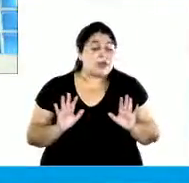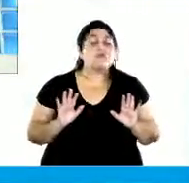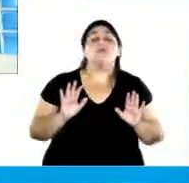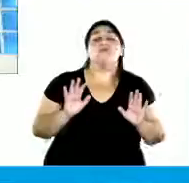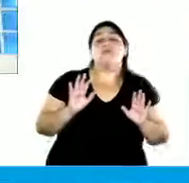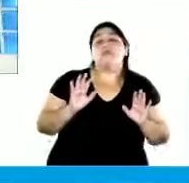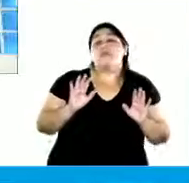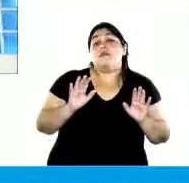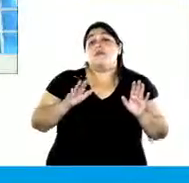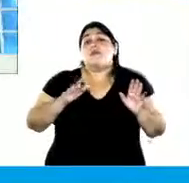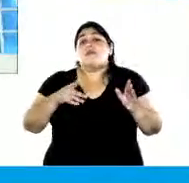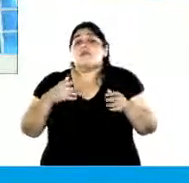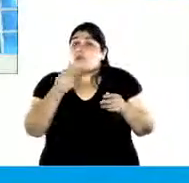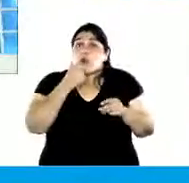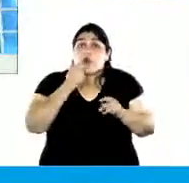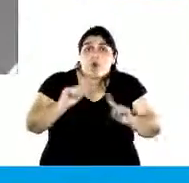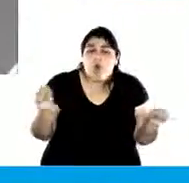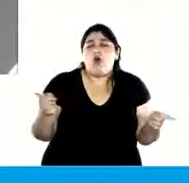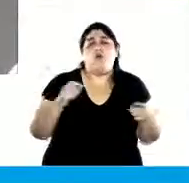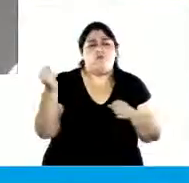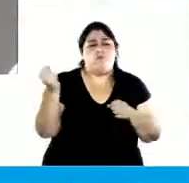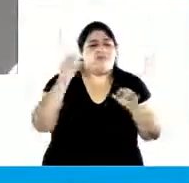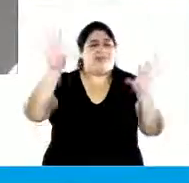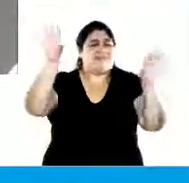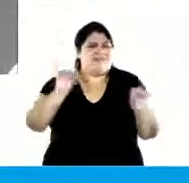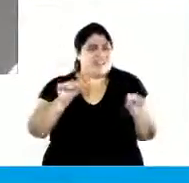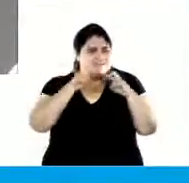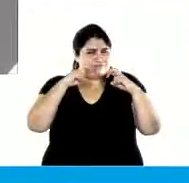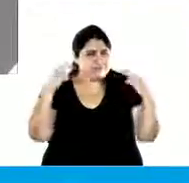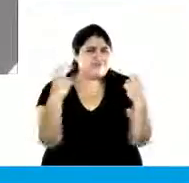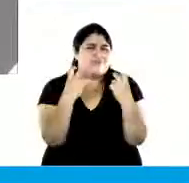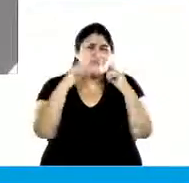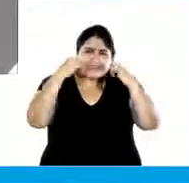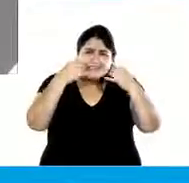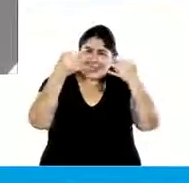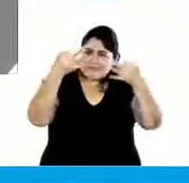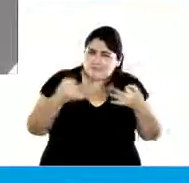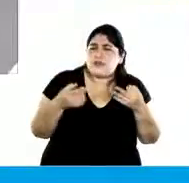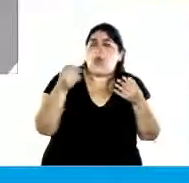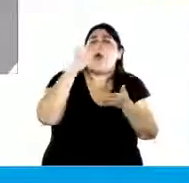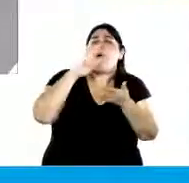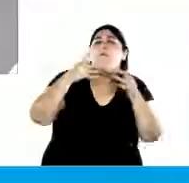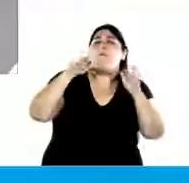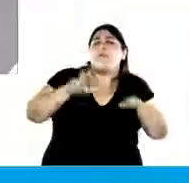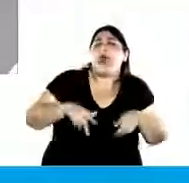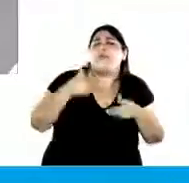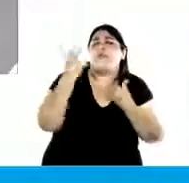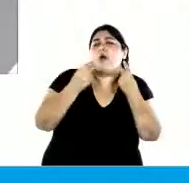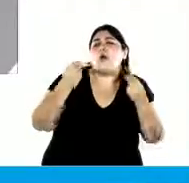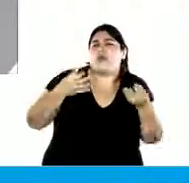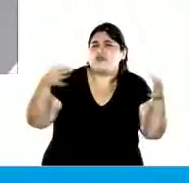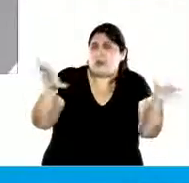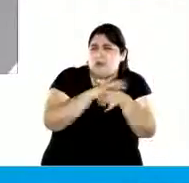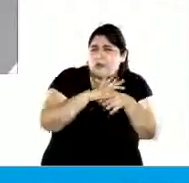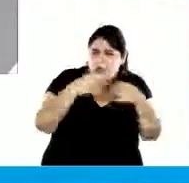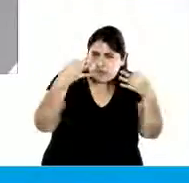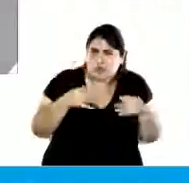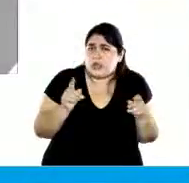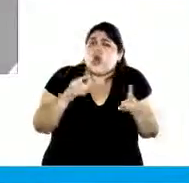el diálogo, sentémonos, reconozcamos, que el gobierno reconozca que el plan de vacunación no va a ser efectivo, y entonces pensemos qué medidas